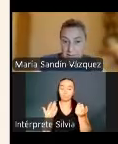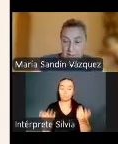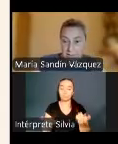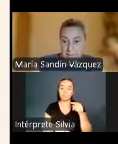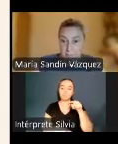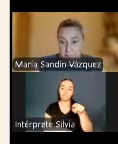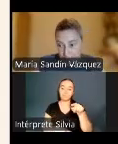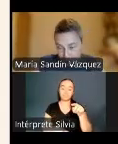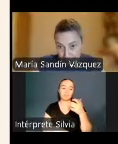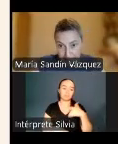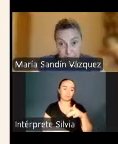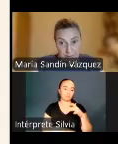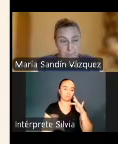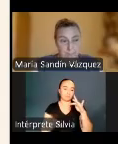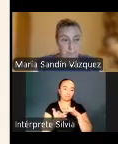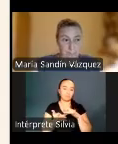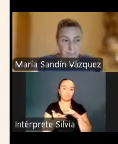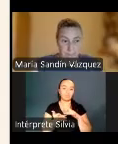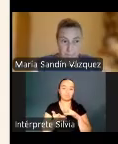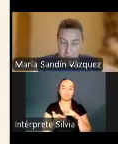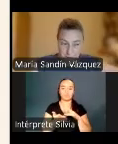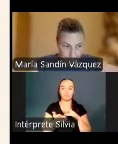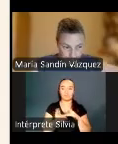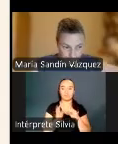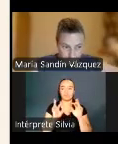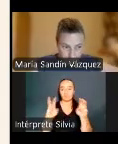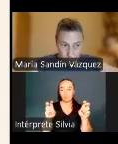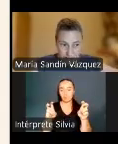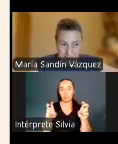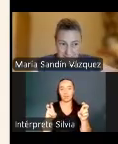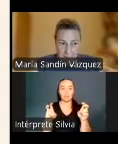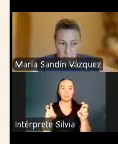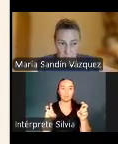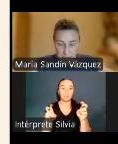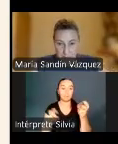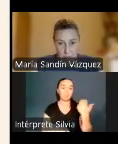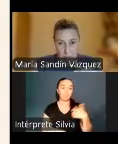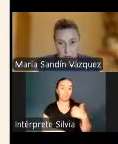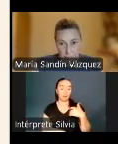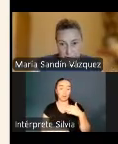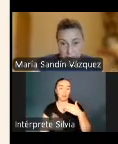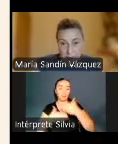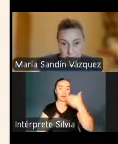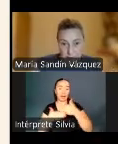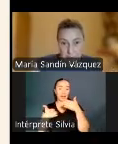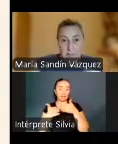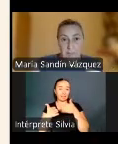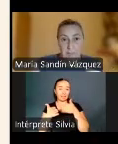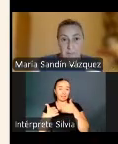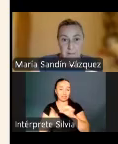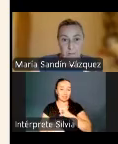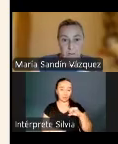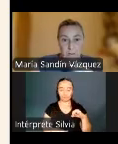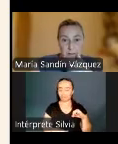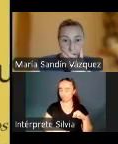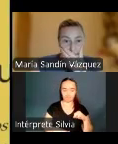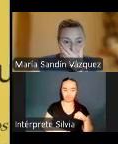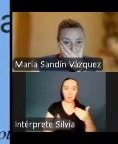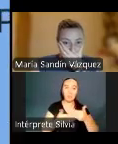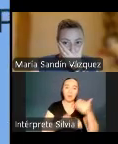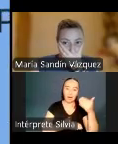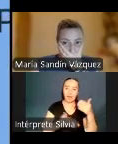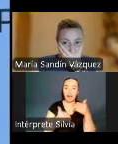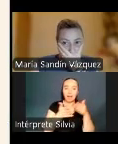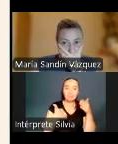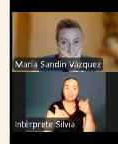se junta el tema de ya no barreras individuales, sino de barreras más